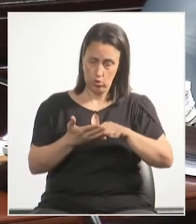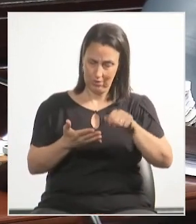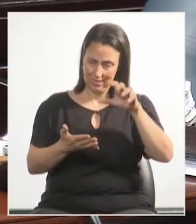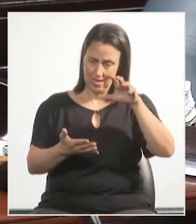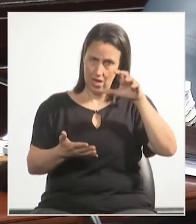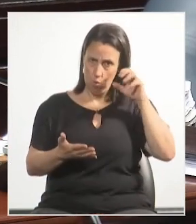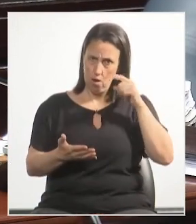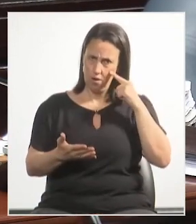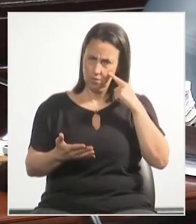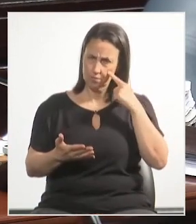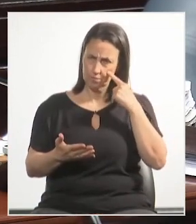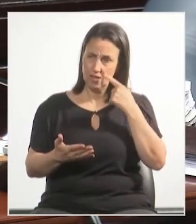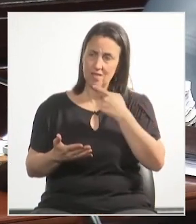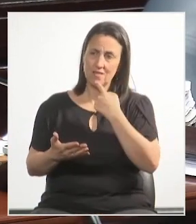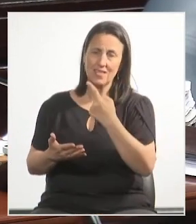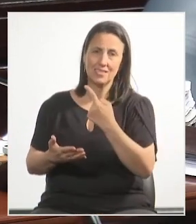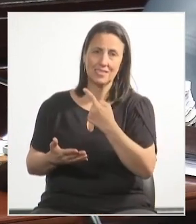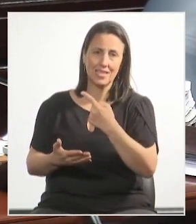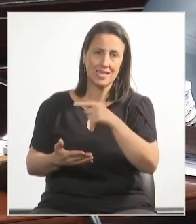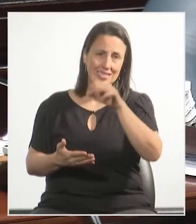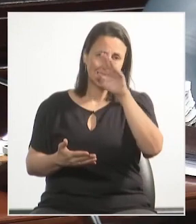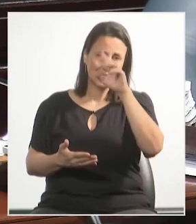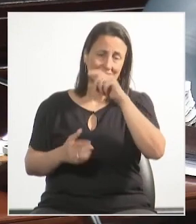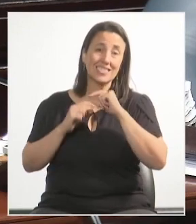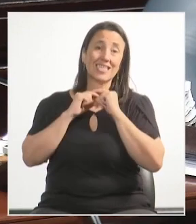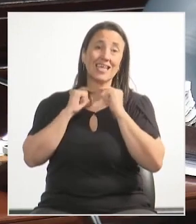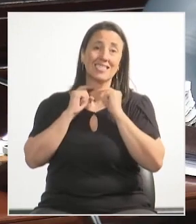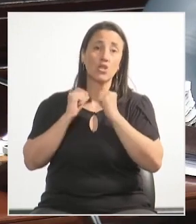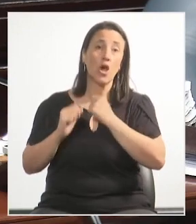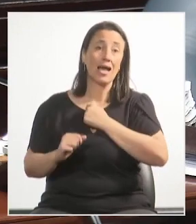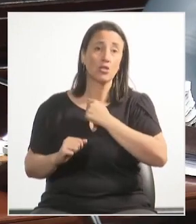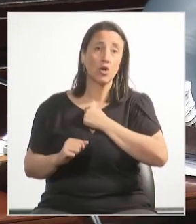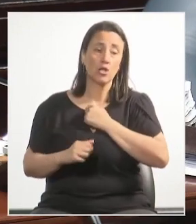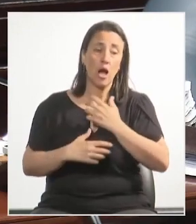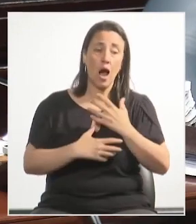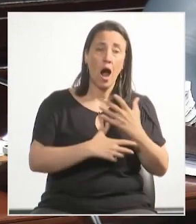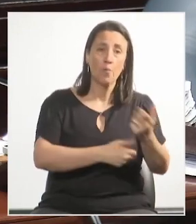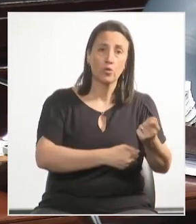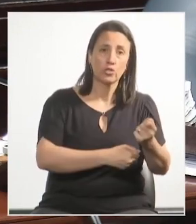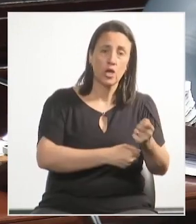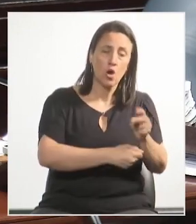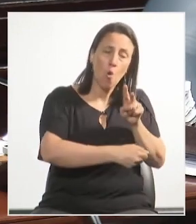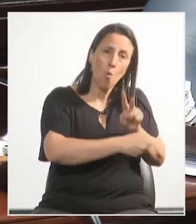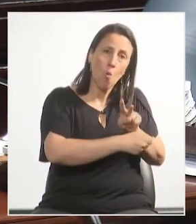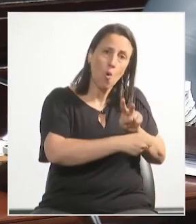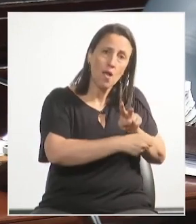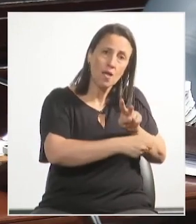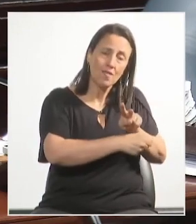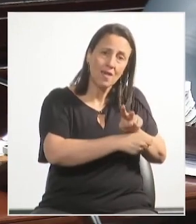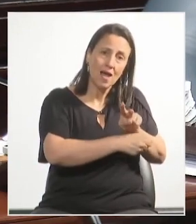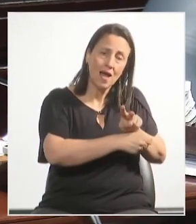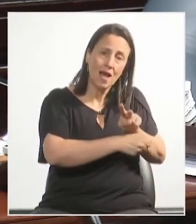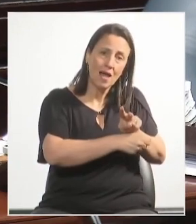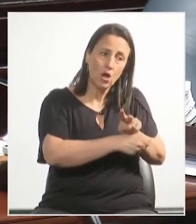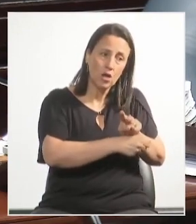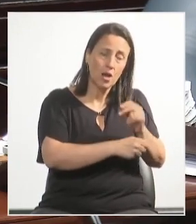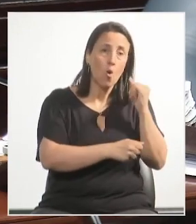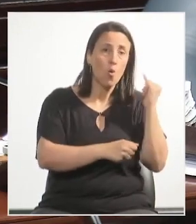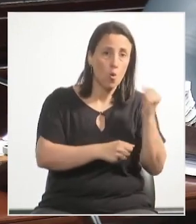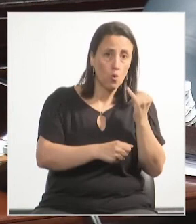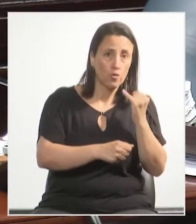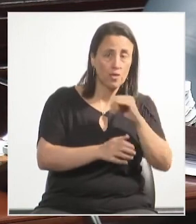centenares de sacerdotes católicos protegieron a los judíos y trataron de que escaparan del horror